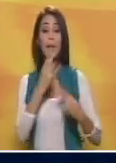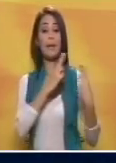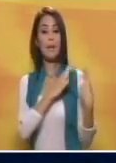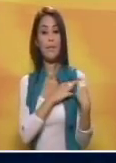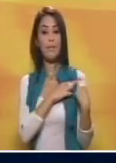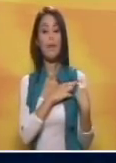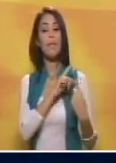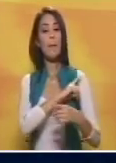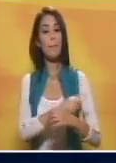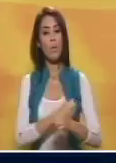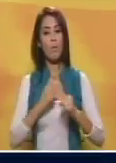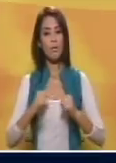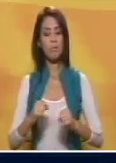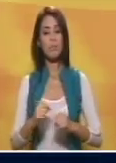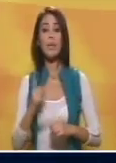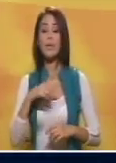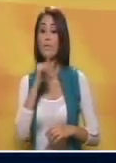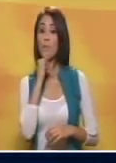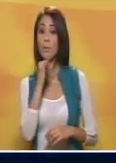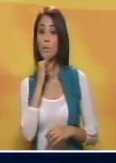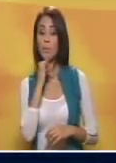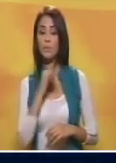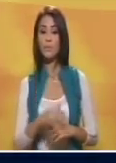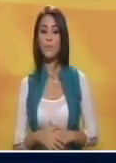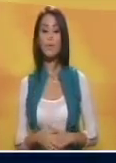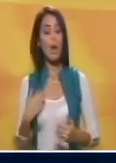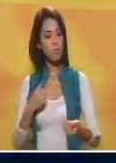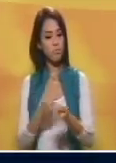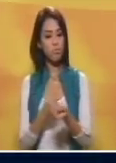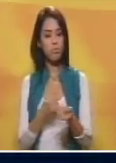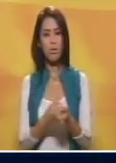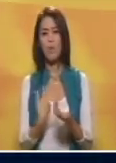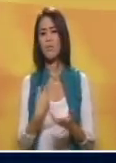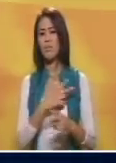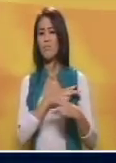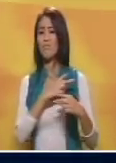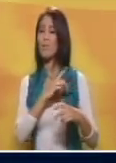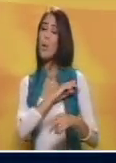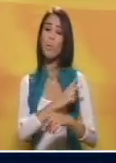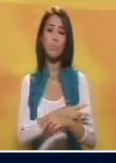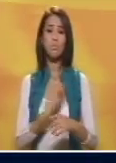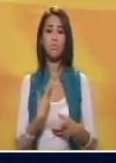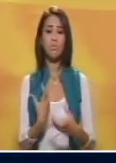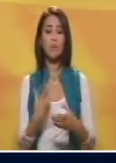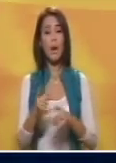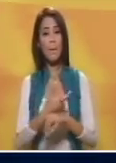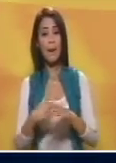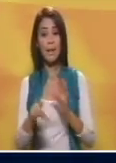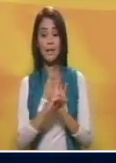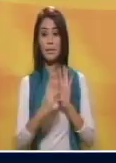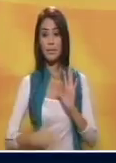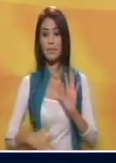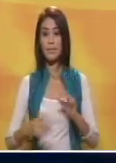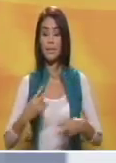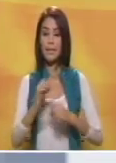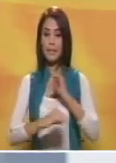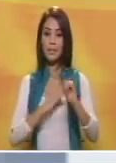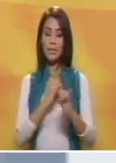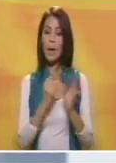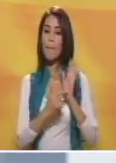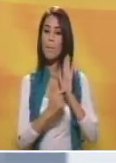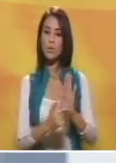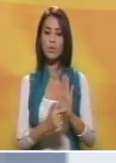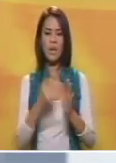Poder Plenipotenciario afirmó que Todd Robinson apoya las graves violaciones al derecho internacional, además de mostrar